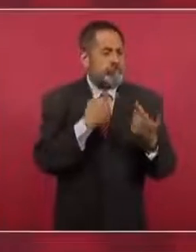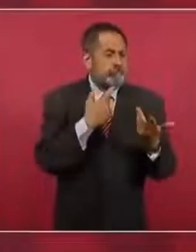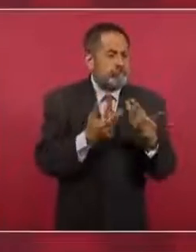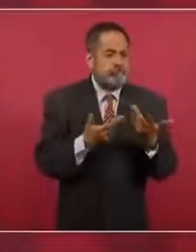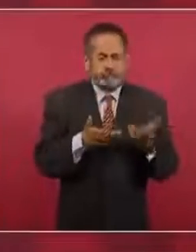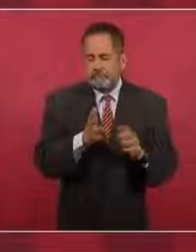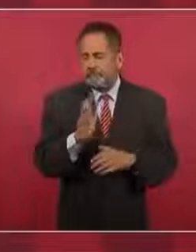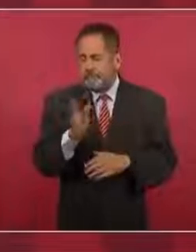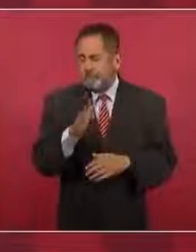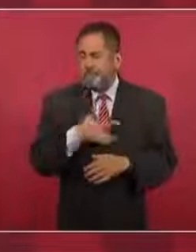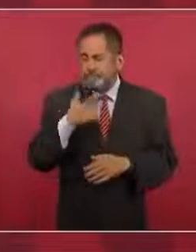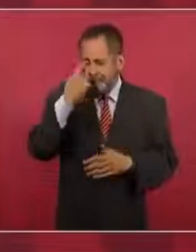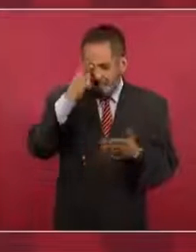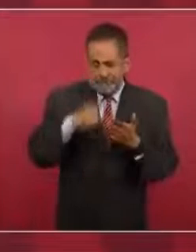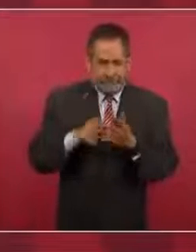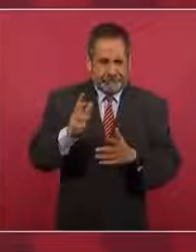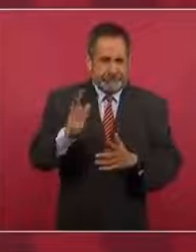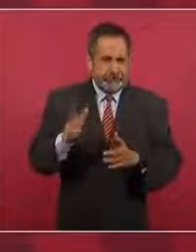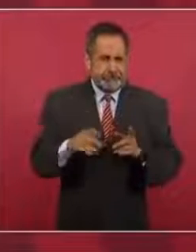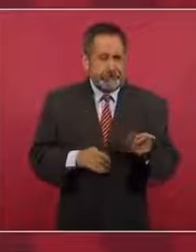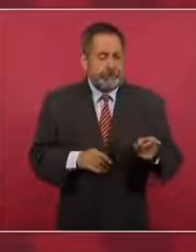han estado